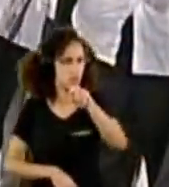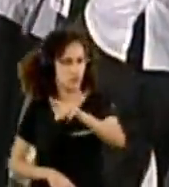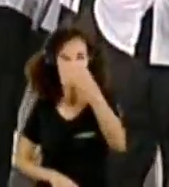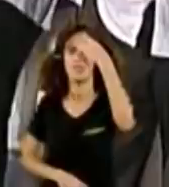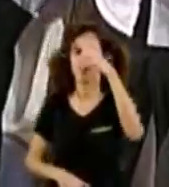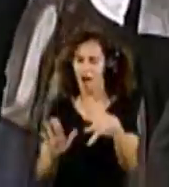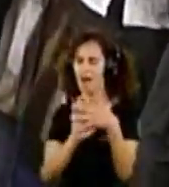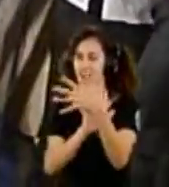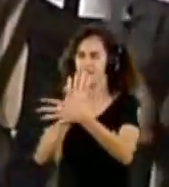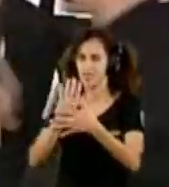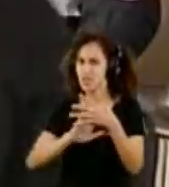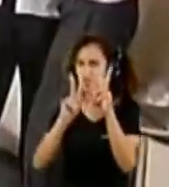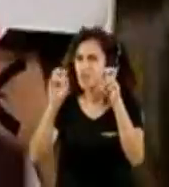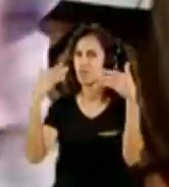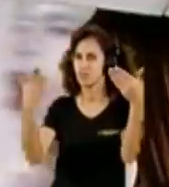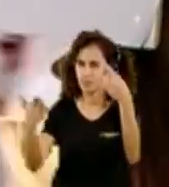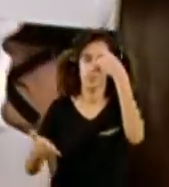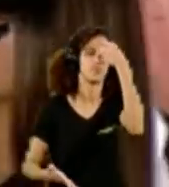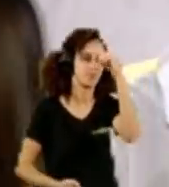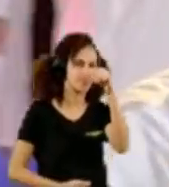Muy bien de lo que hablo.